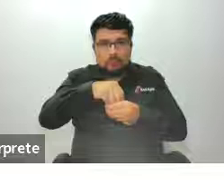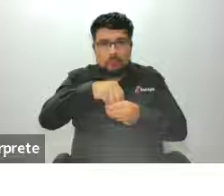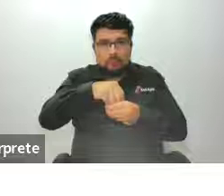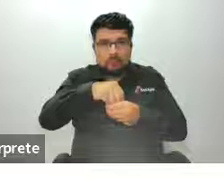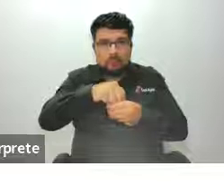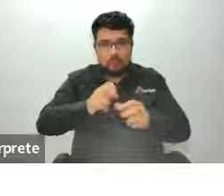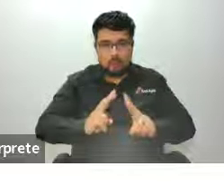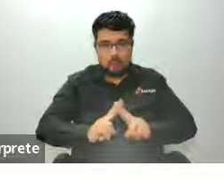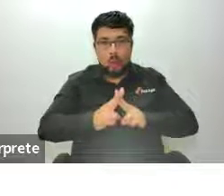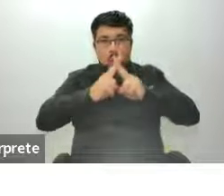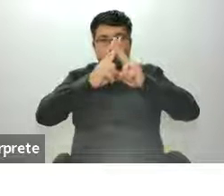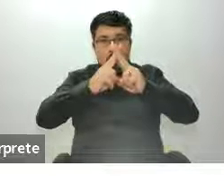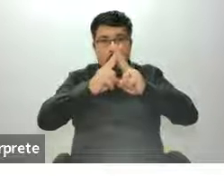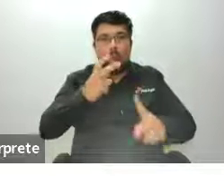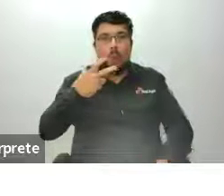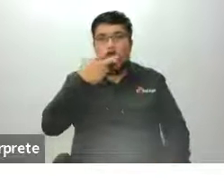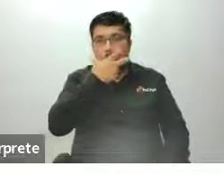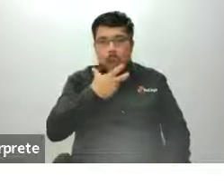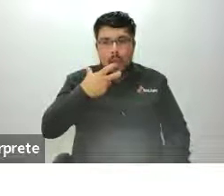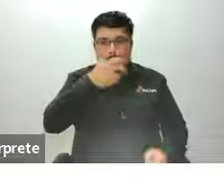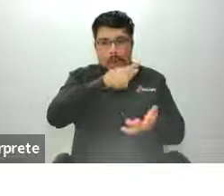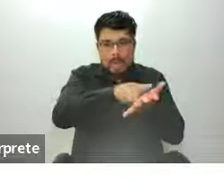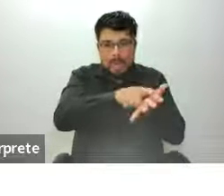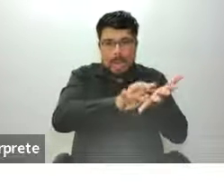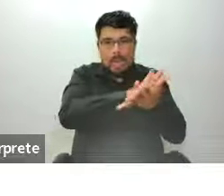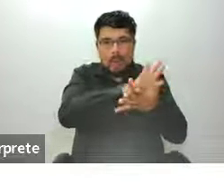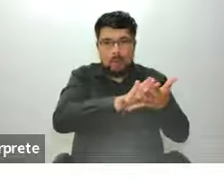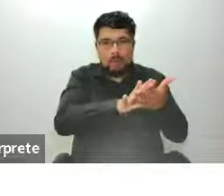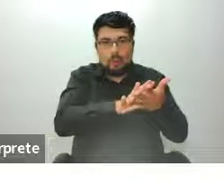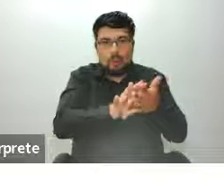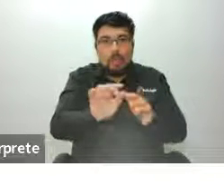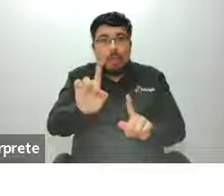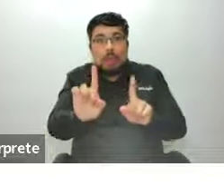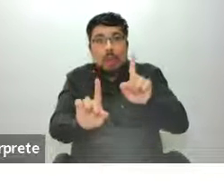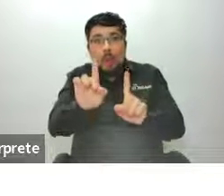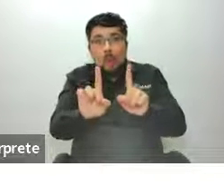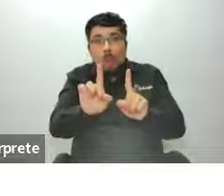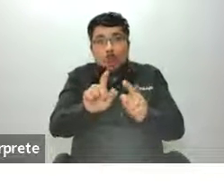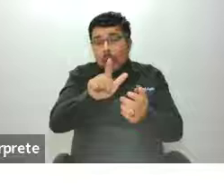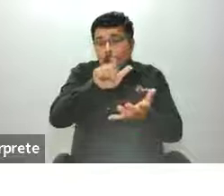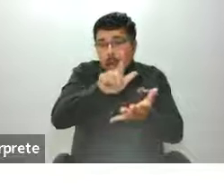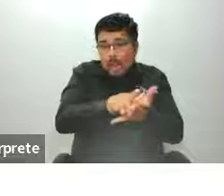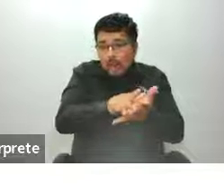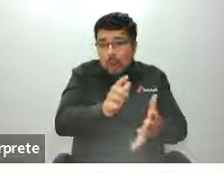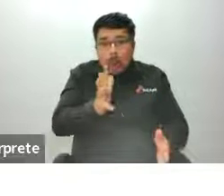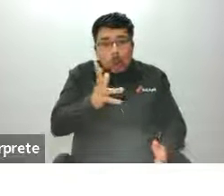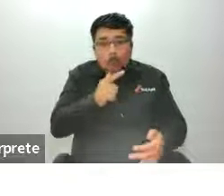lengua, y si hay una lengua que no tiene alguno de estos recursos, no es reconocida como